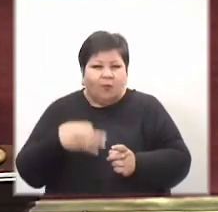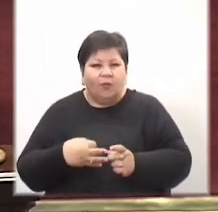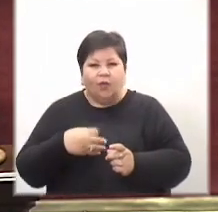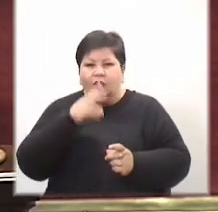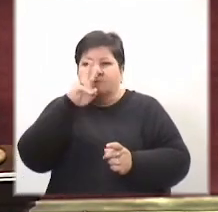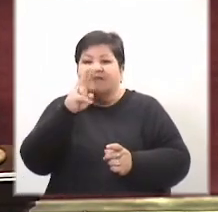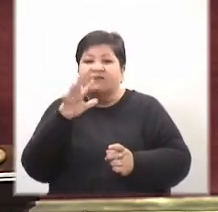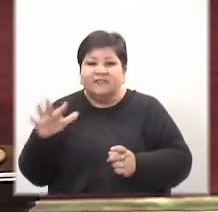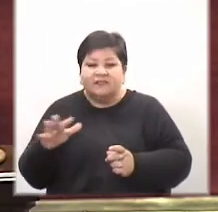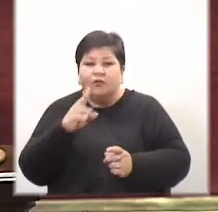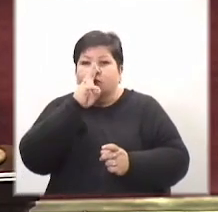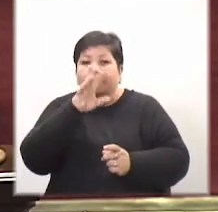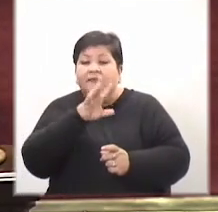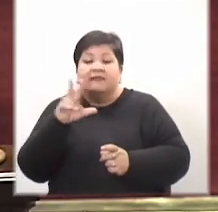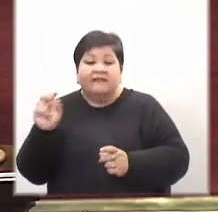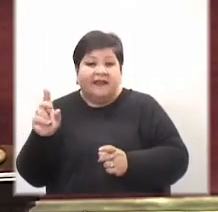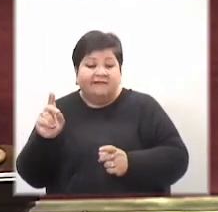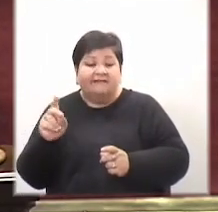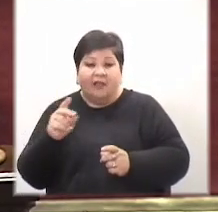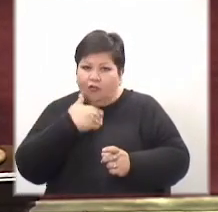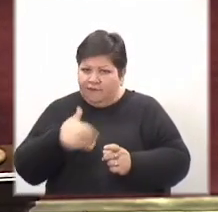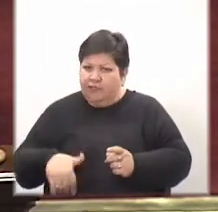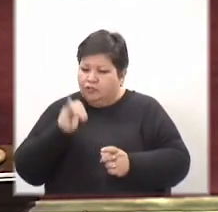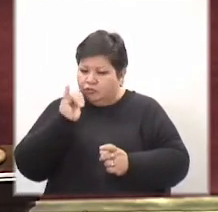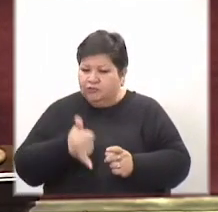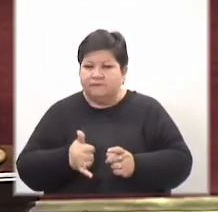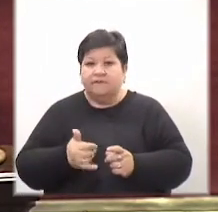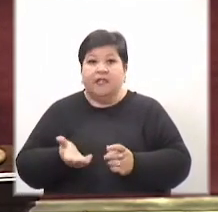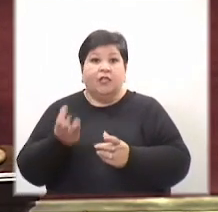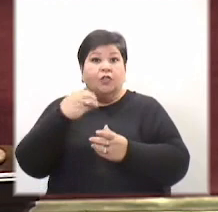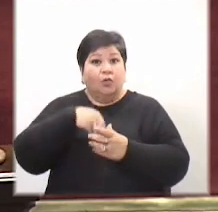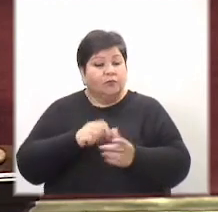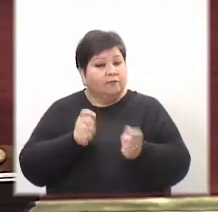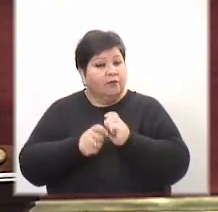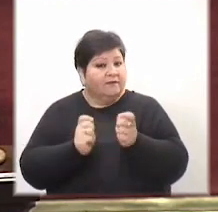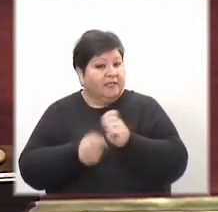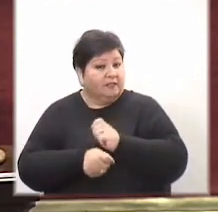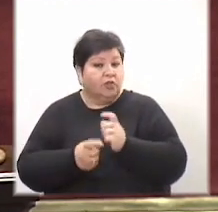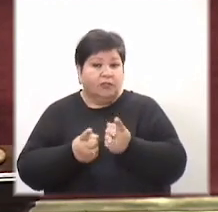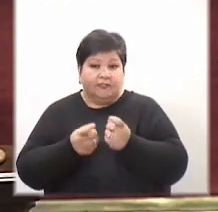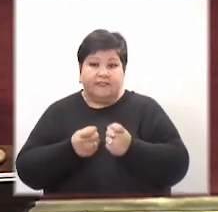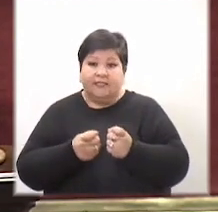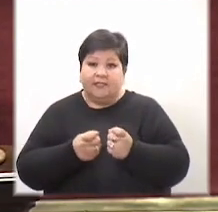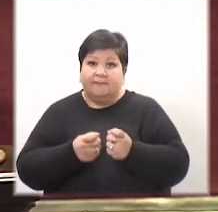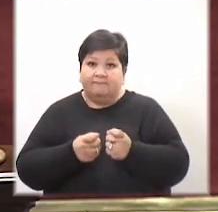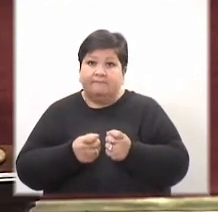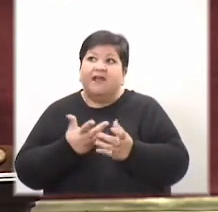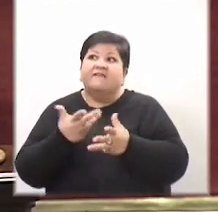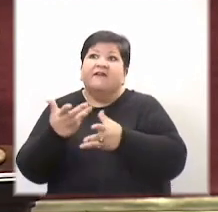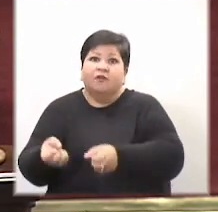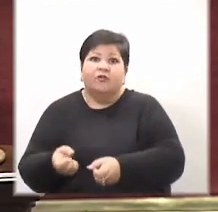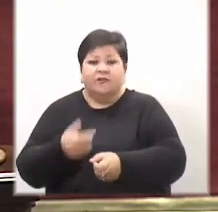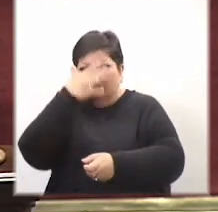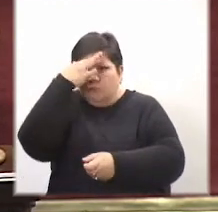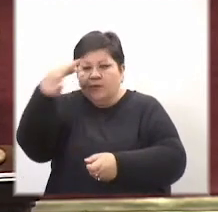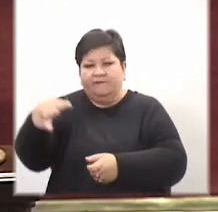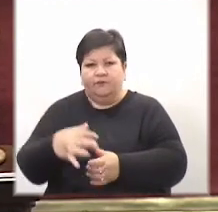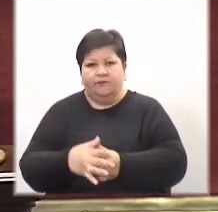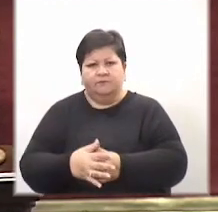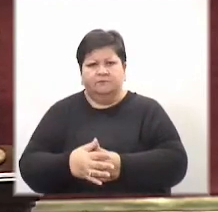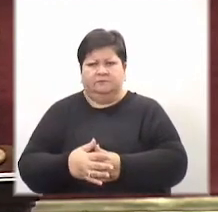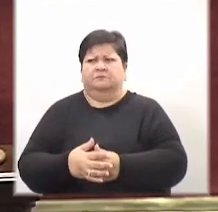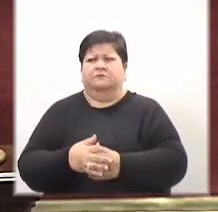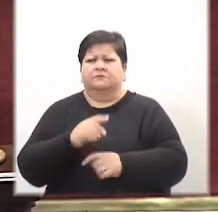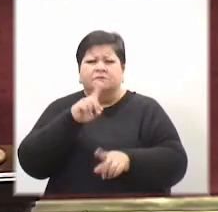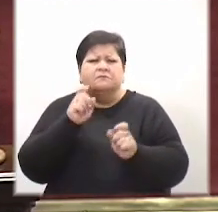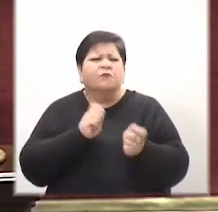en el 2025-2030. Introducirán las modificaciones necesarias por el bien del pueblo. A esto nos preguntamos, ¿cuáles